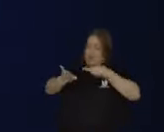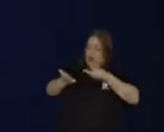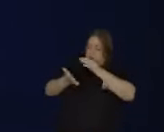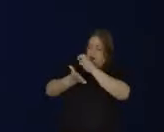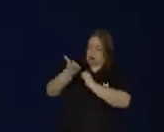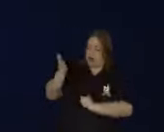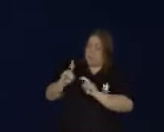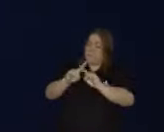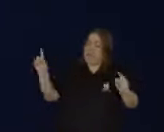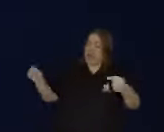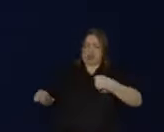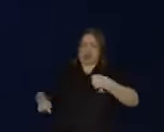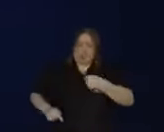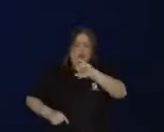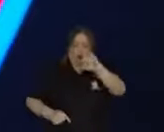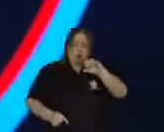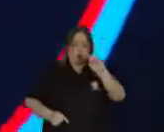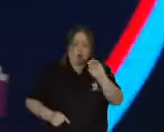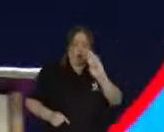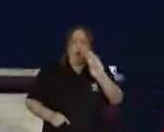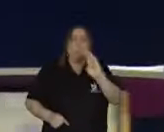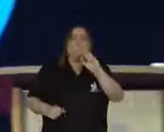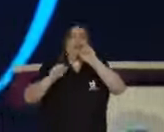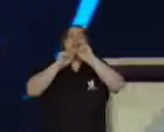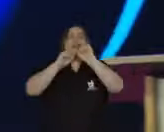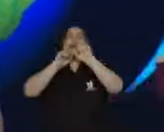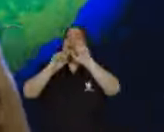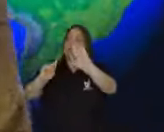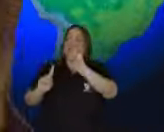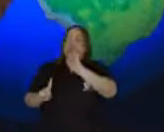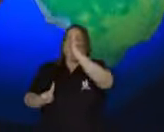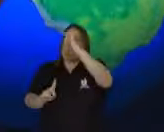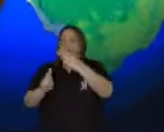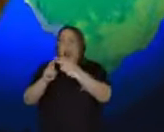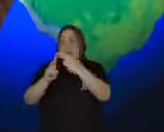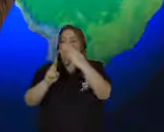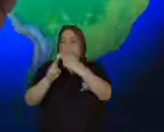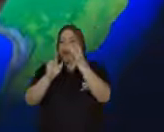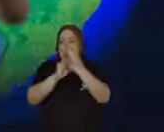nombre del Señor. ¿Sabes lo que pasó? Me imagino lo que pasó en el infierno. ¡No!